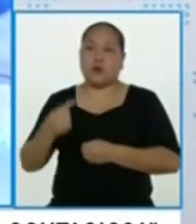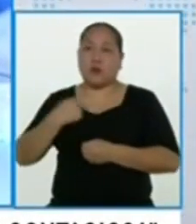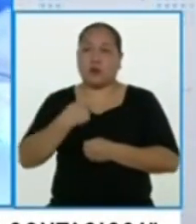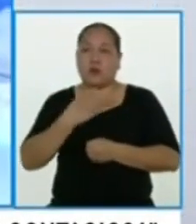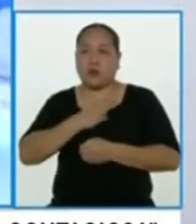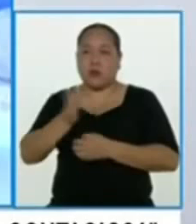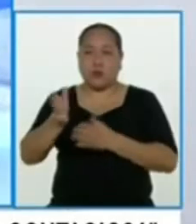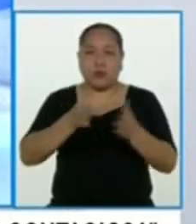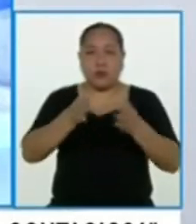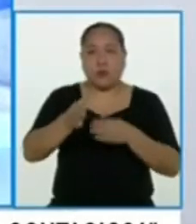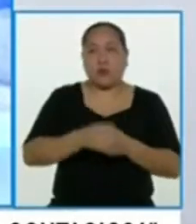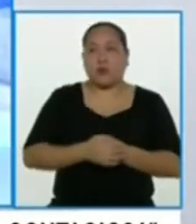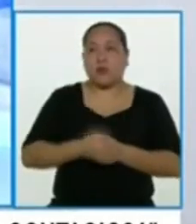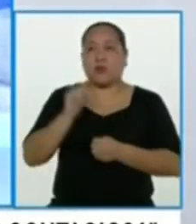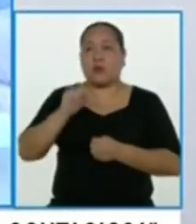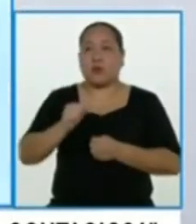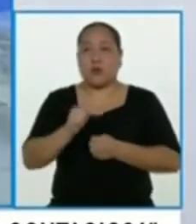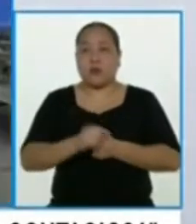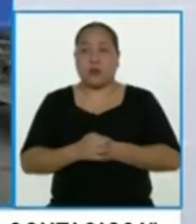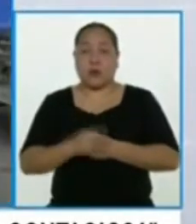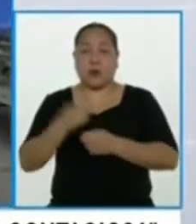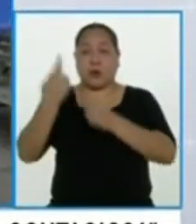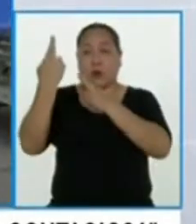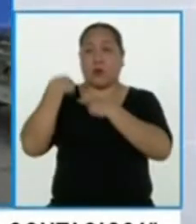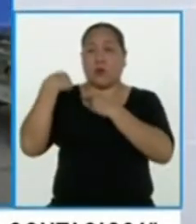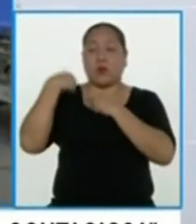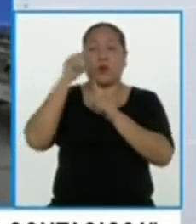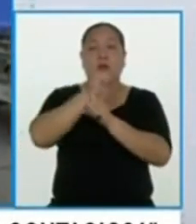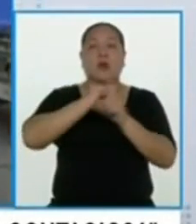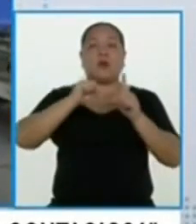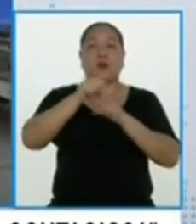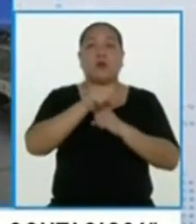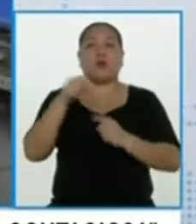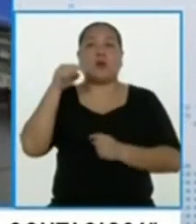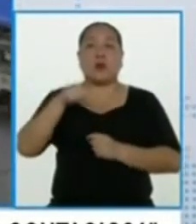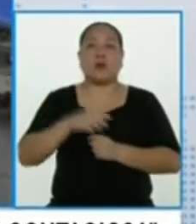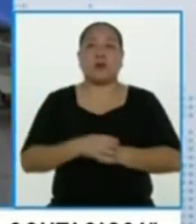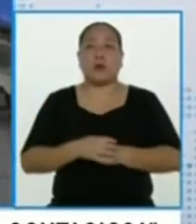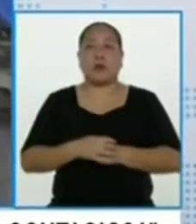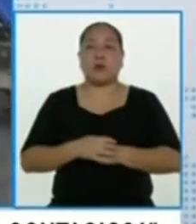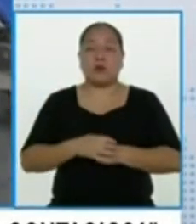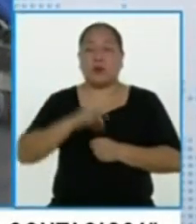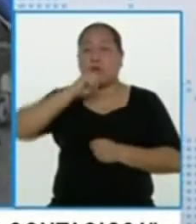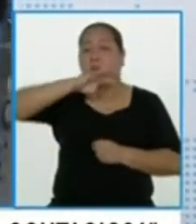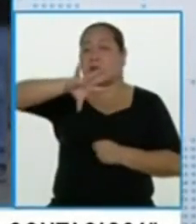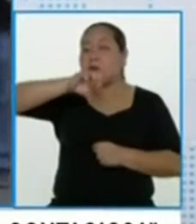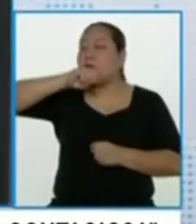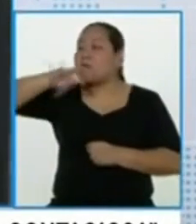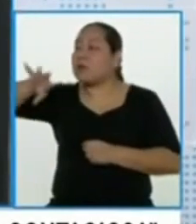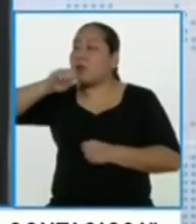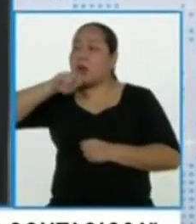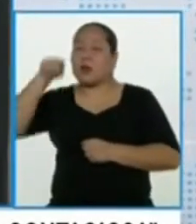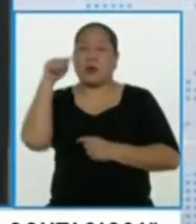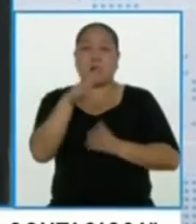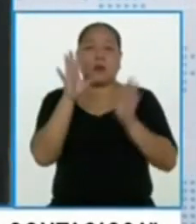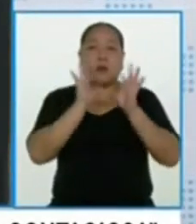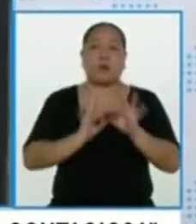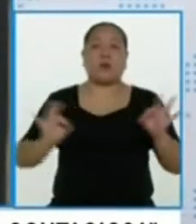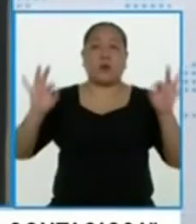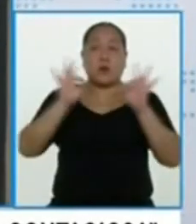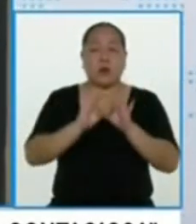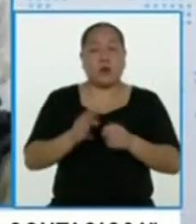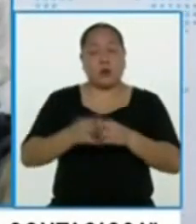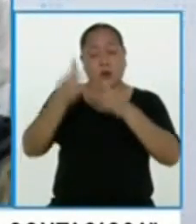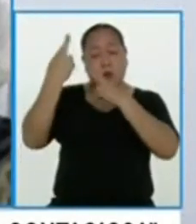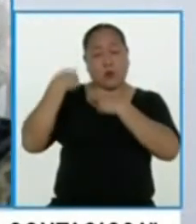hacer algo que los epidemiólogos entendemos por nuestra responsabilidad social. Esto es salir a comunicar. Y es importantísimo que cumplamos